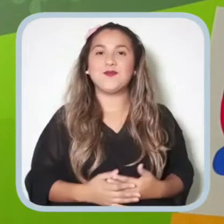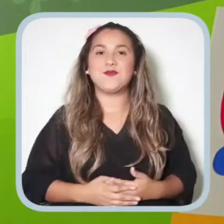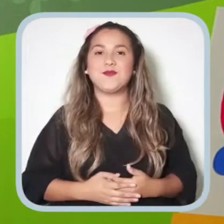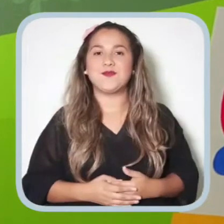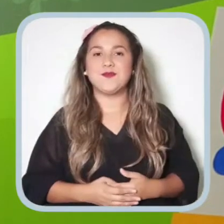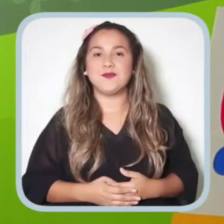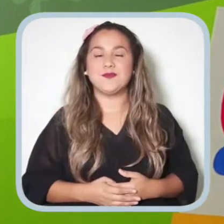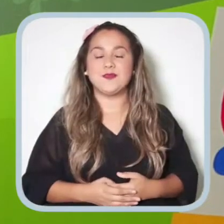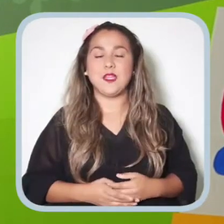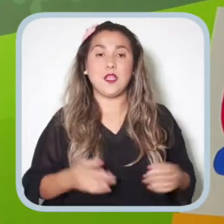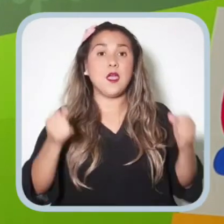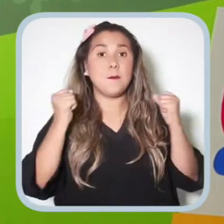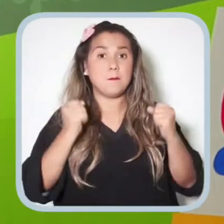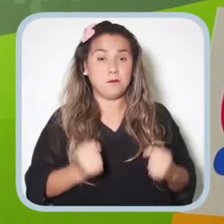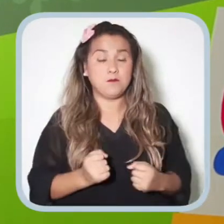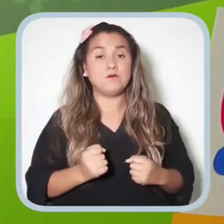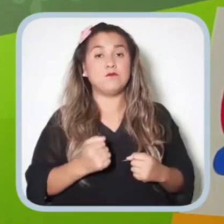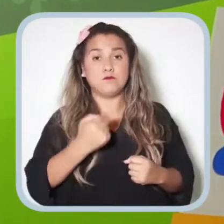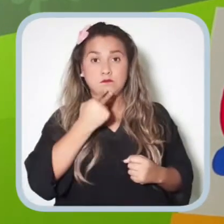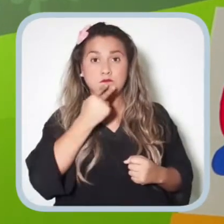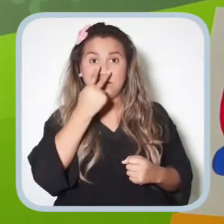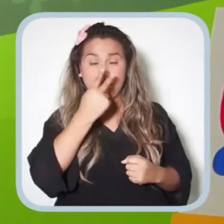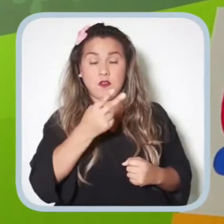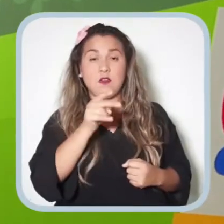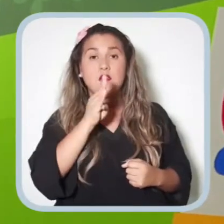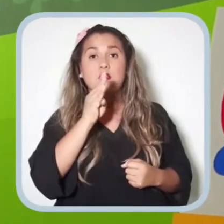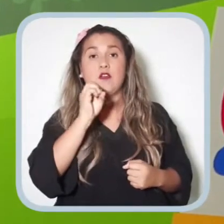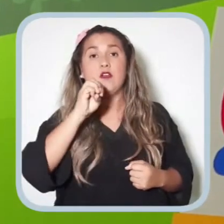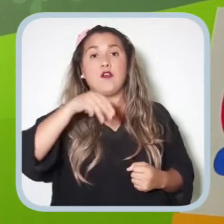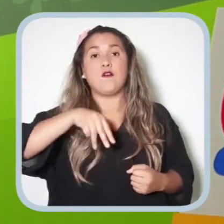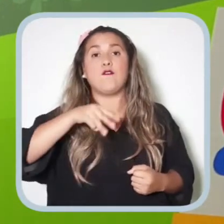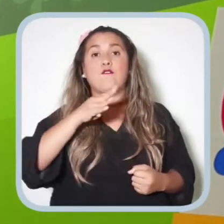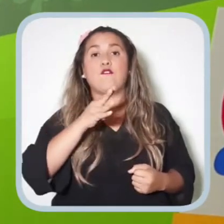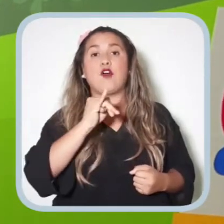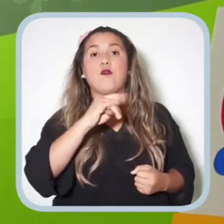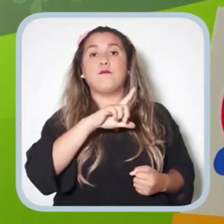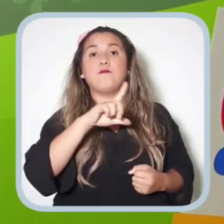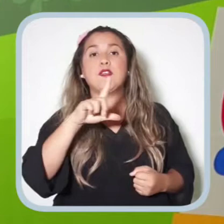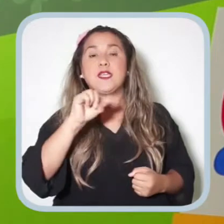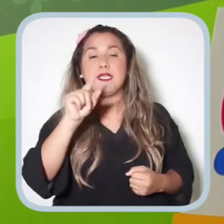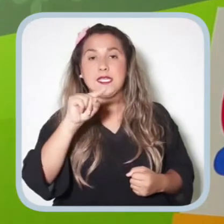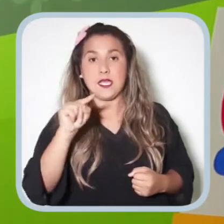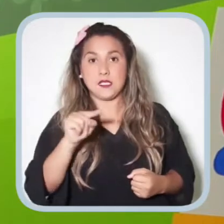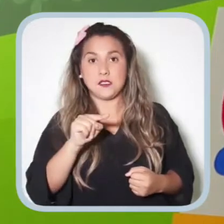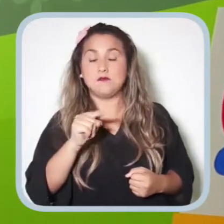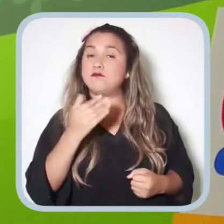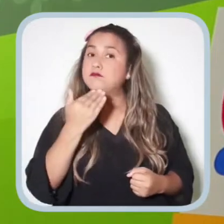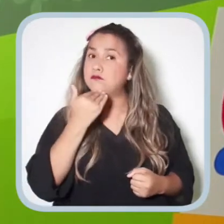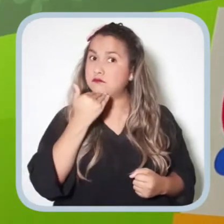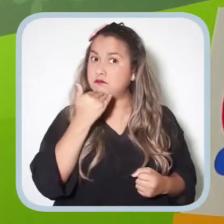Pueden encontrar también las bombillas. Las bombillas nos pueden servir para...